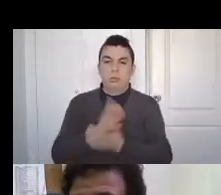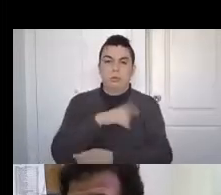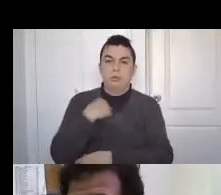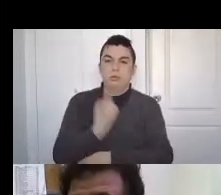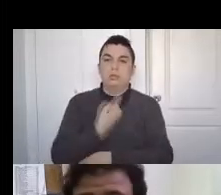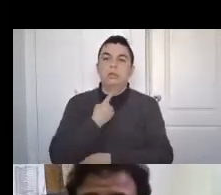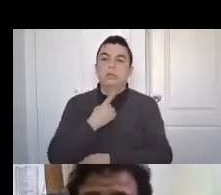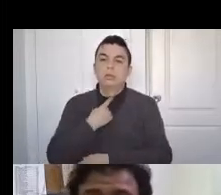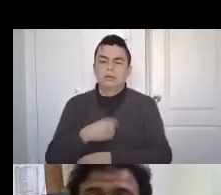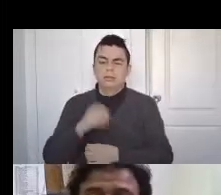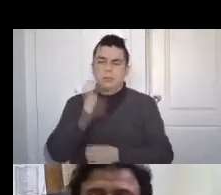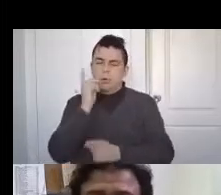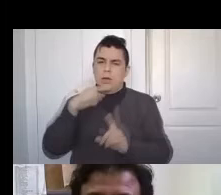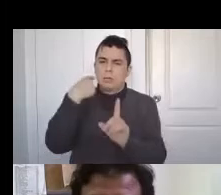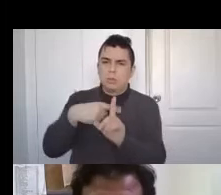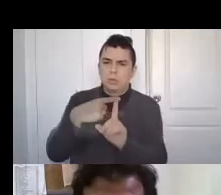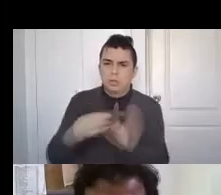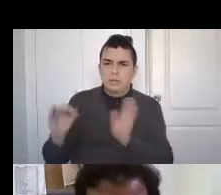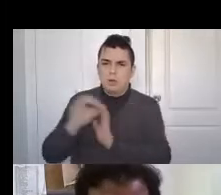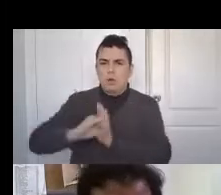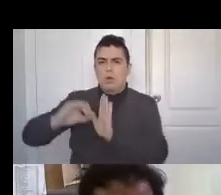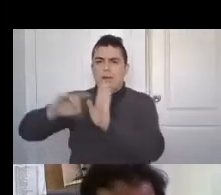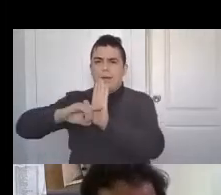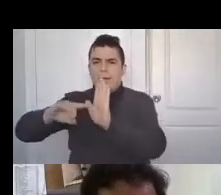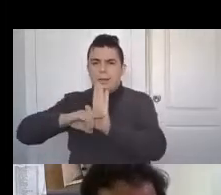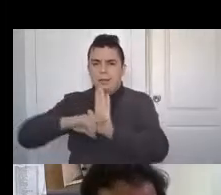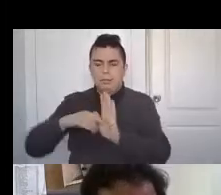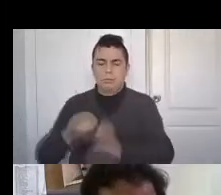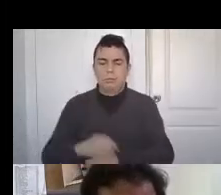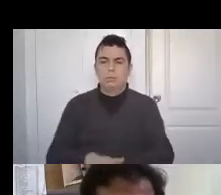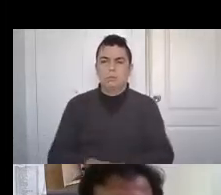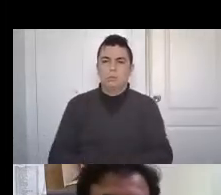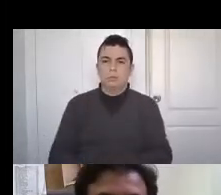o negativo, más allá de cuánto hay.